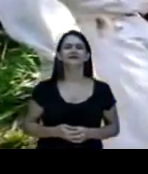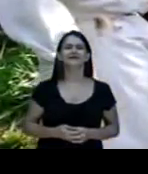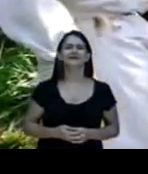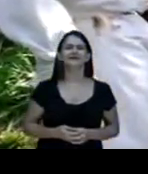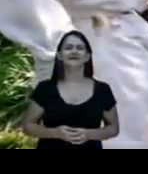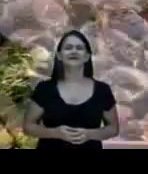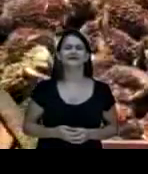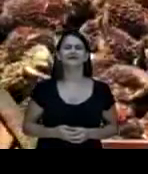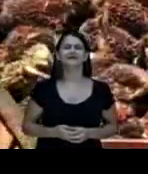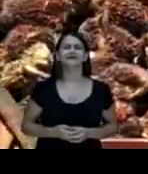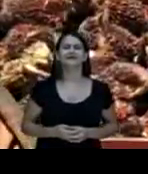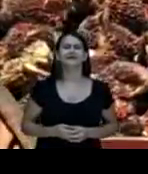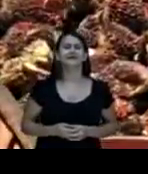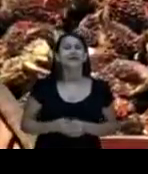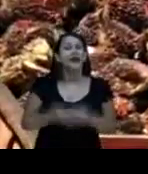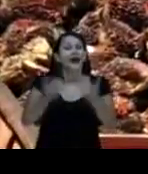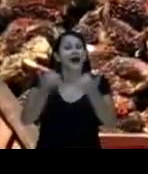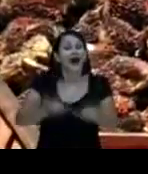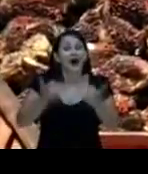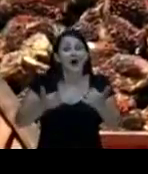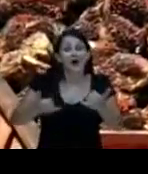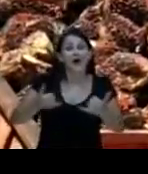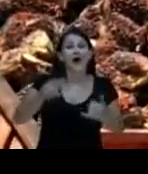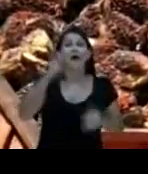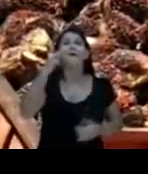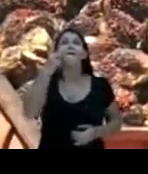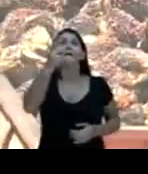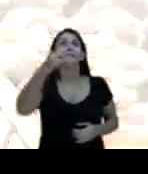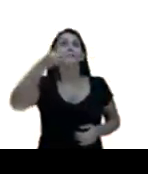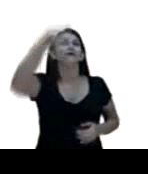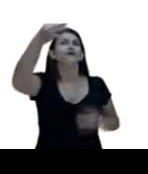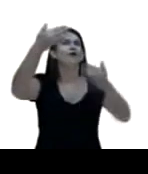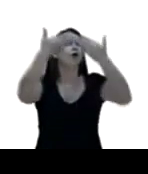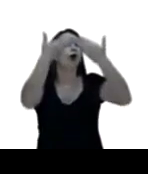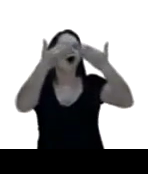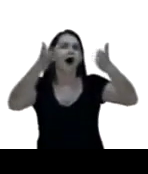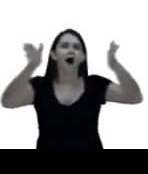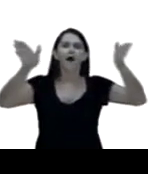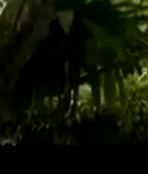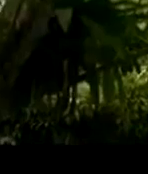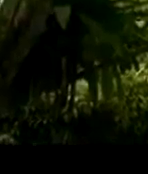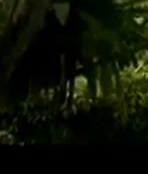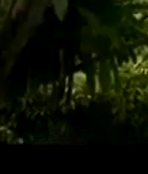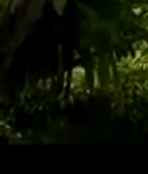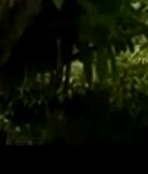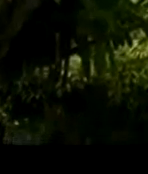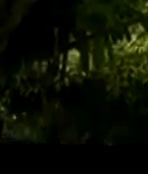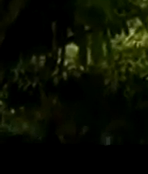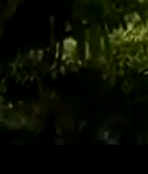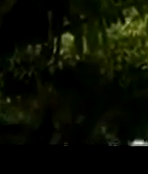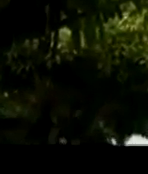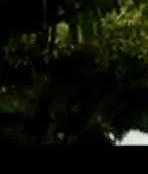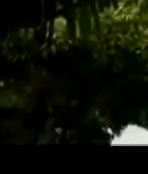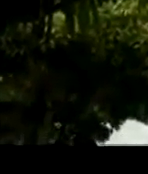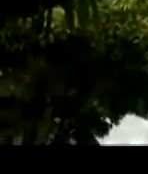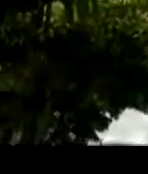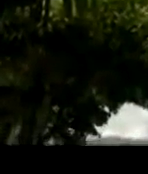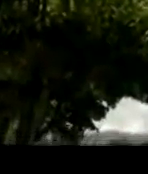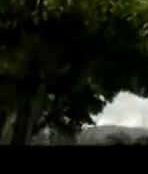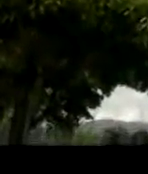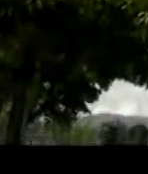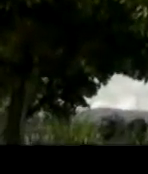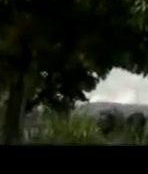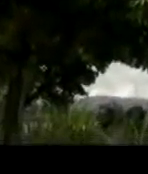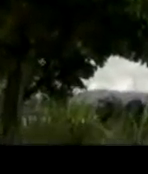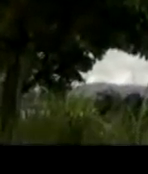la conformación de la Agencia de Desarrollo de la Zona Sur. Los integrantes de todo este